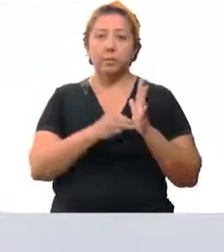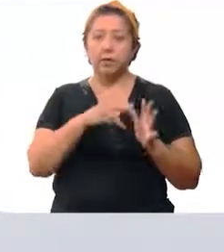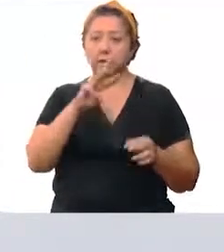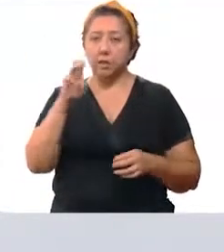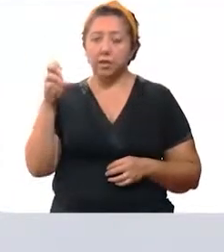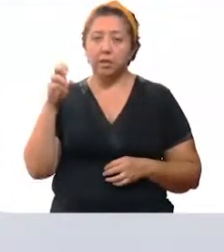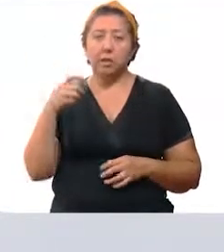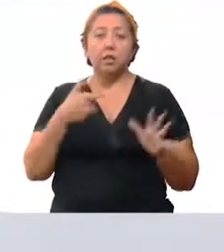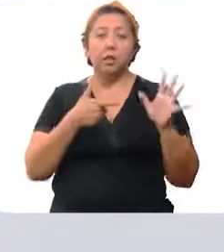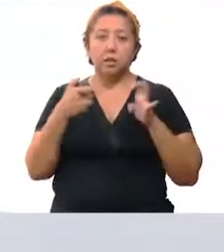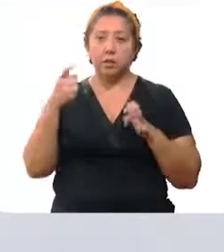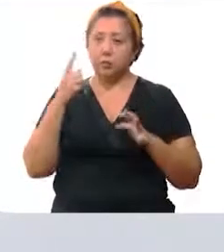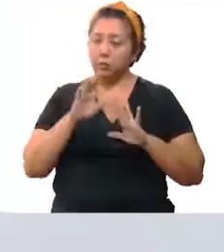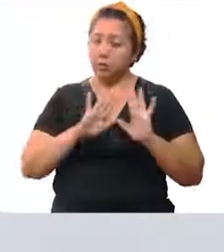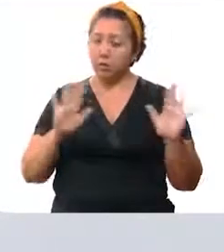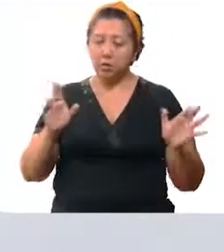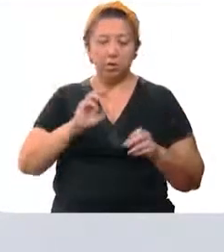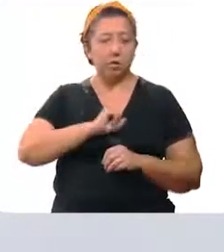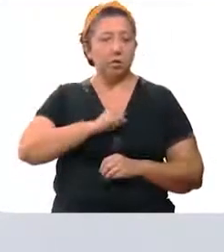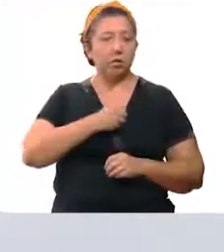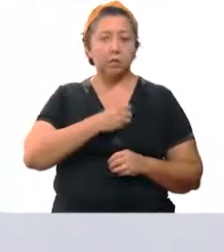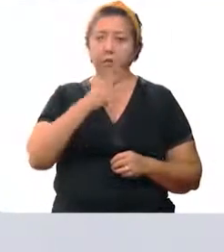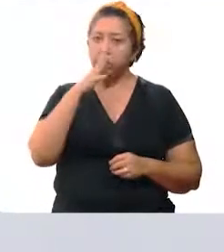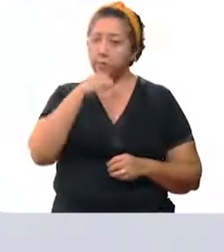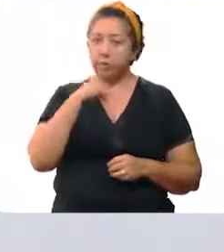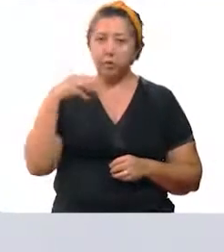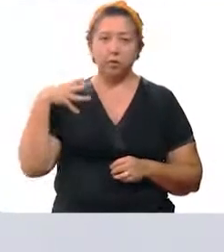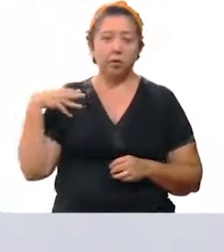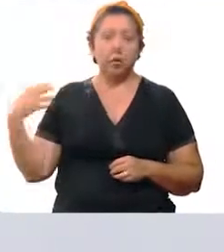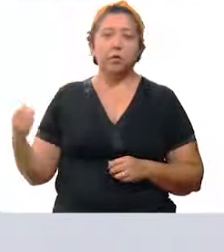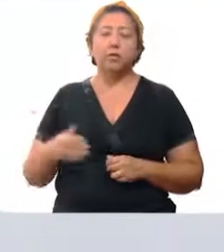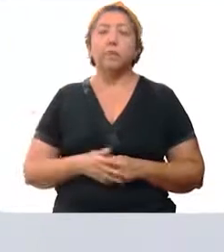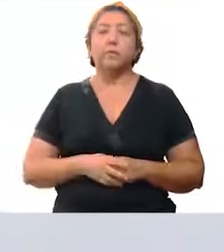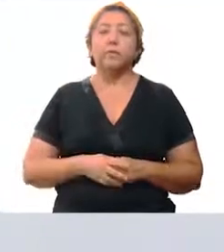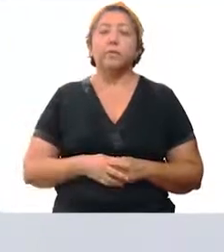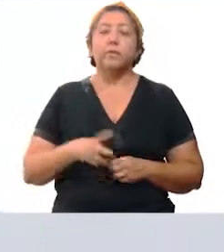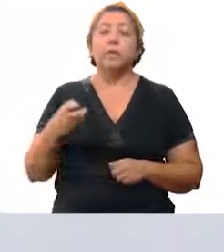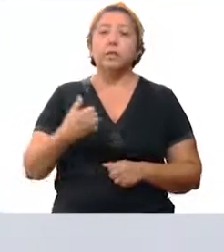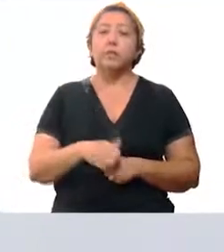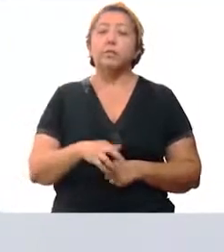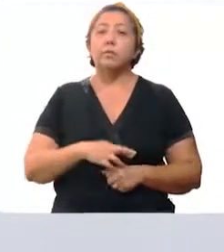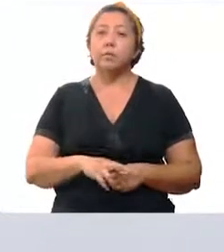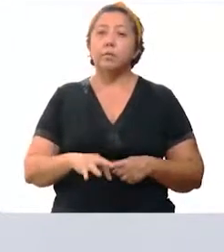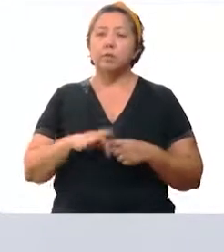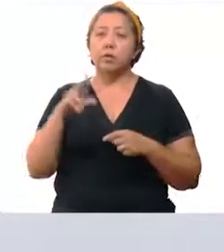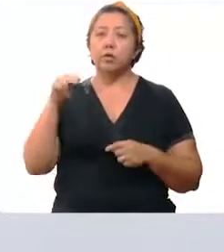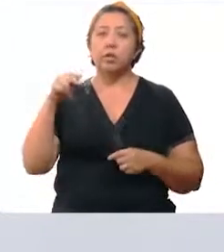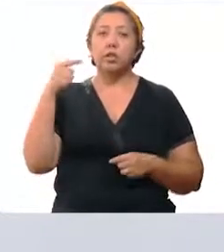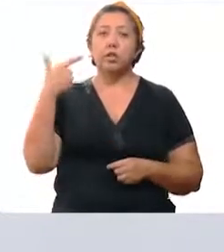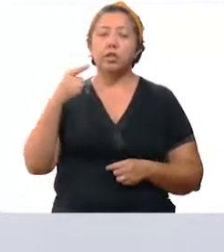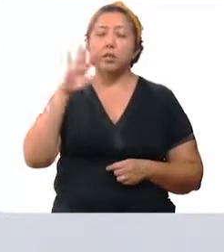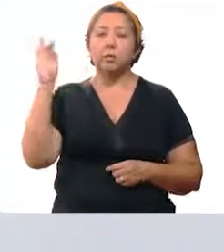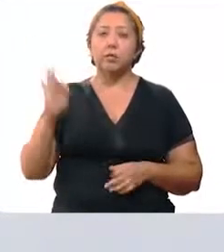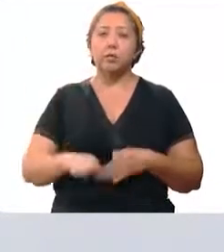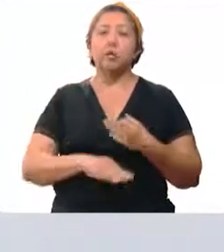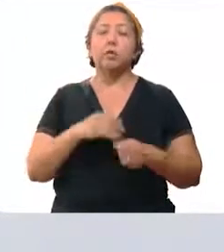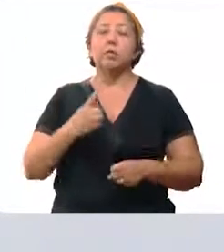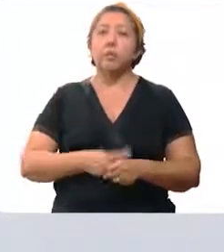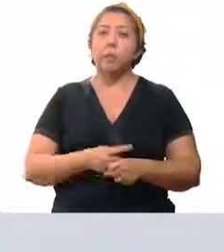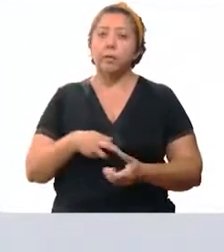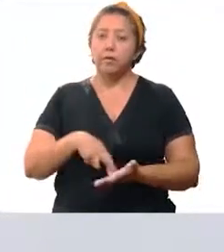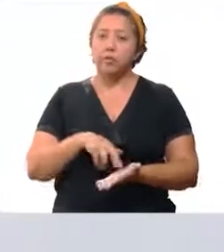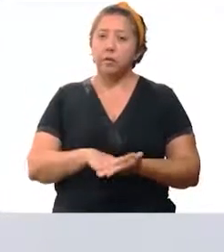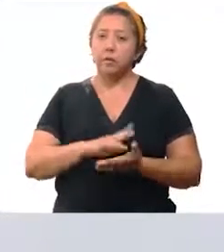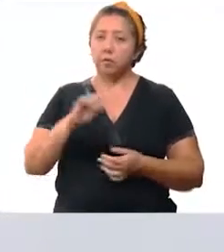30.701 pacientes ya se recuperaron, no presentan síntomas ni pueden contagiar. Esta cifra representa el 87% del total de